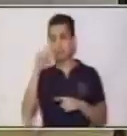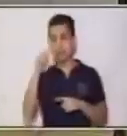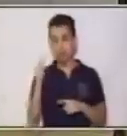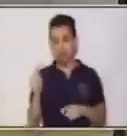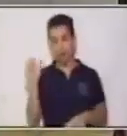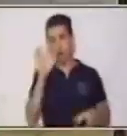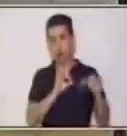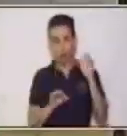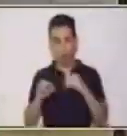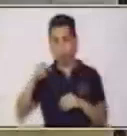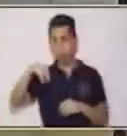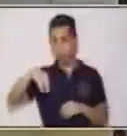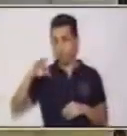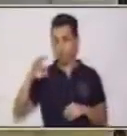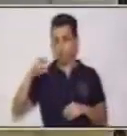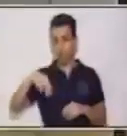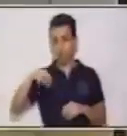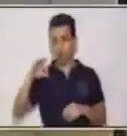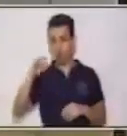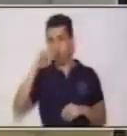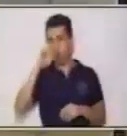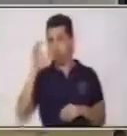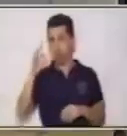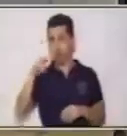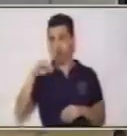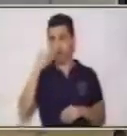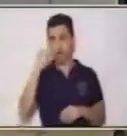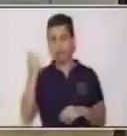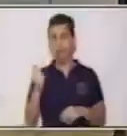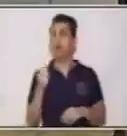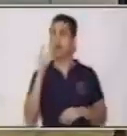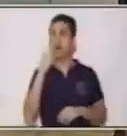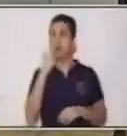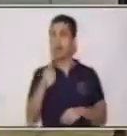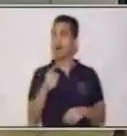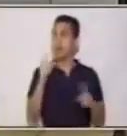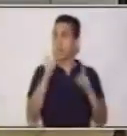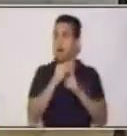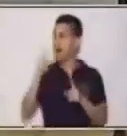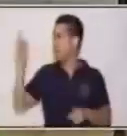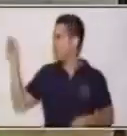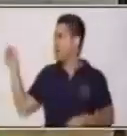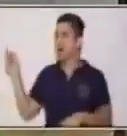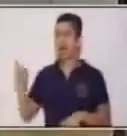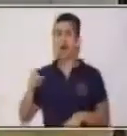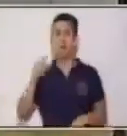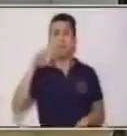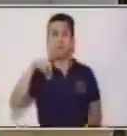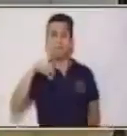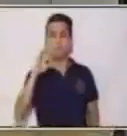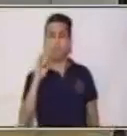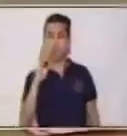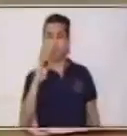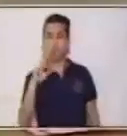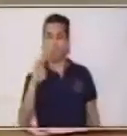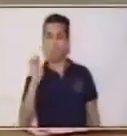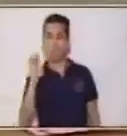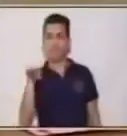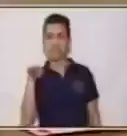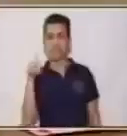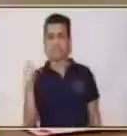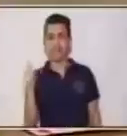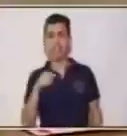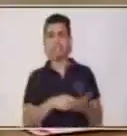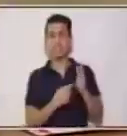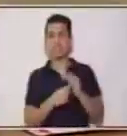sobre esto. Pero yo creo que al momento de escuchar la palabra pobreza, ¿sabes qué es? Que no tenemos